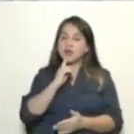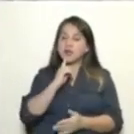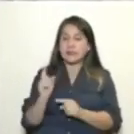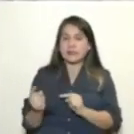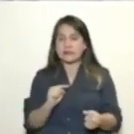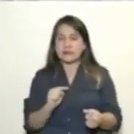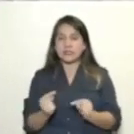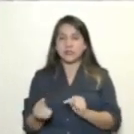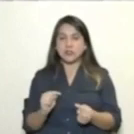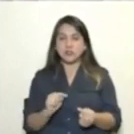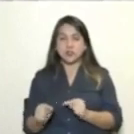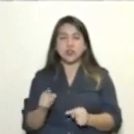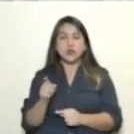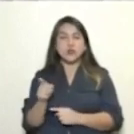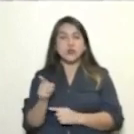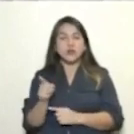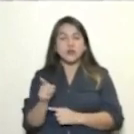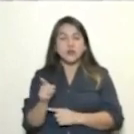tensión,